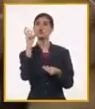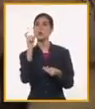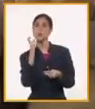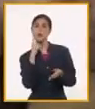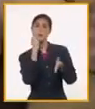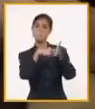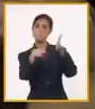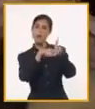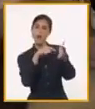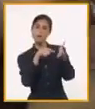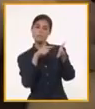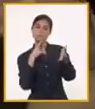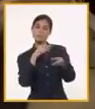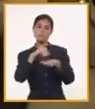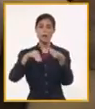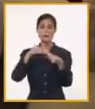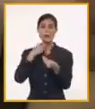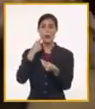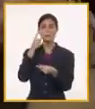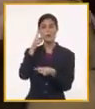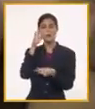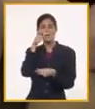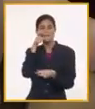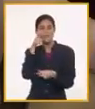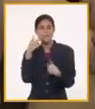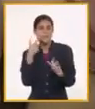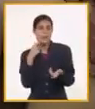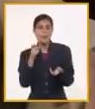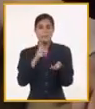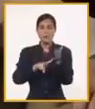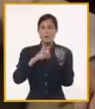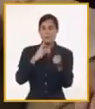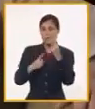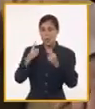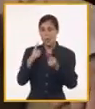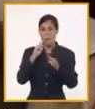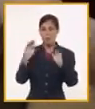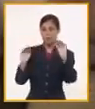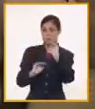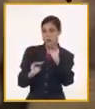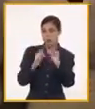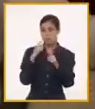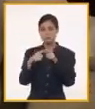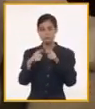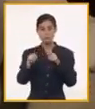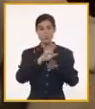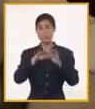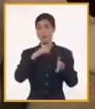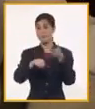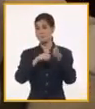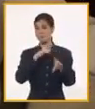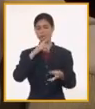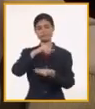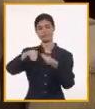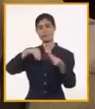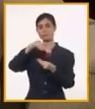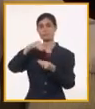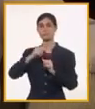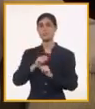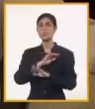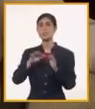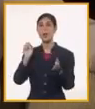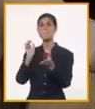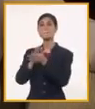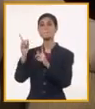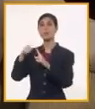vio que algunas provincias tenían marmol, que no podían, él modificó la cifra. Y hasta ese momento a Matanza